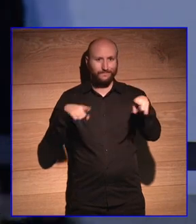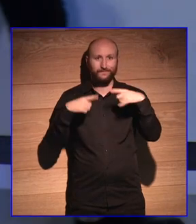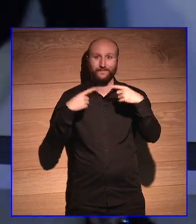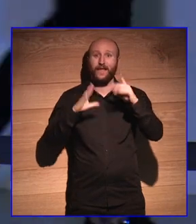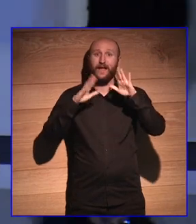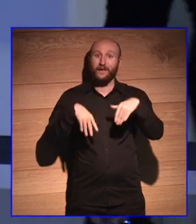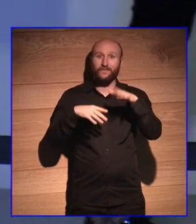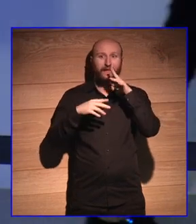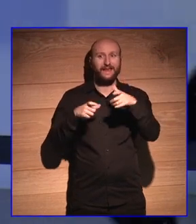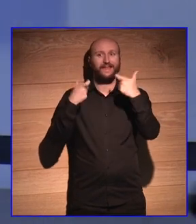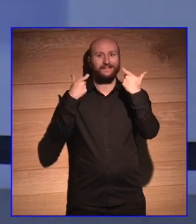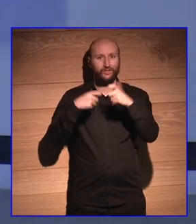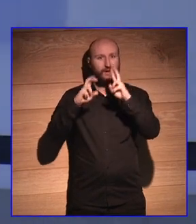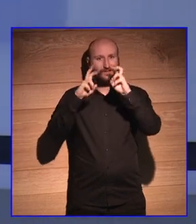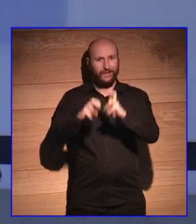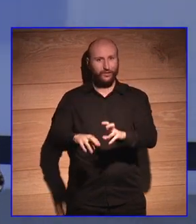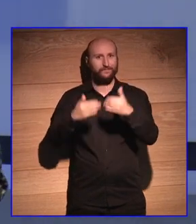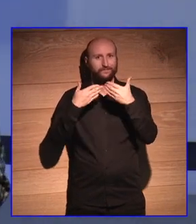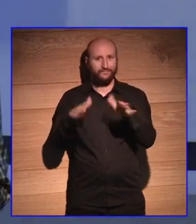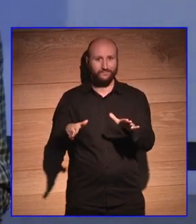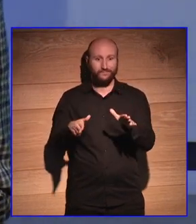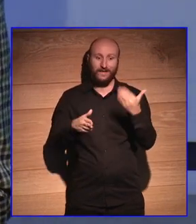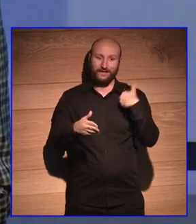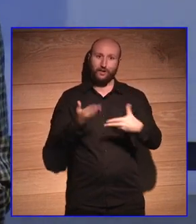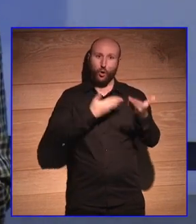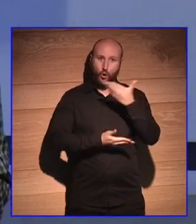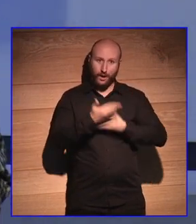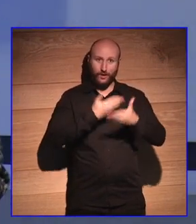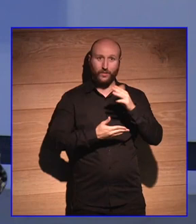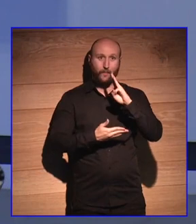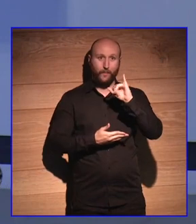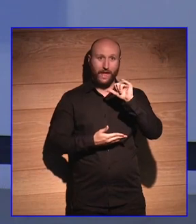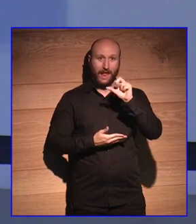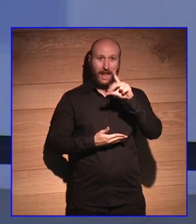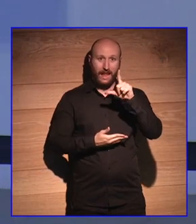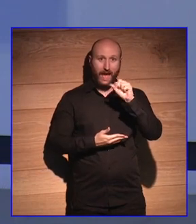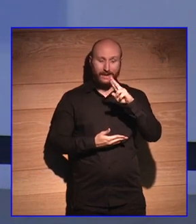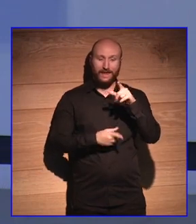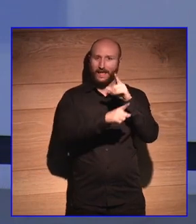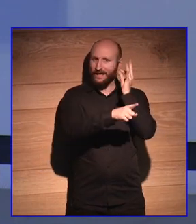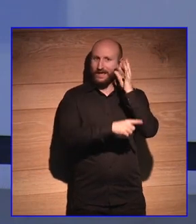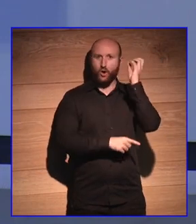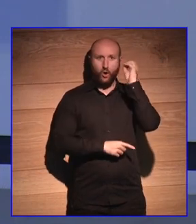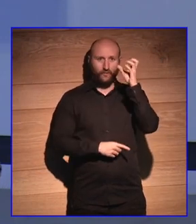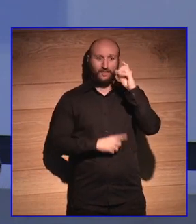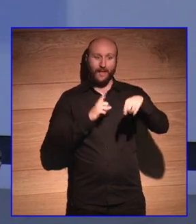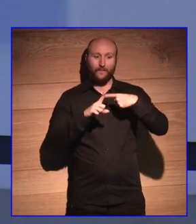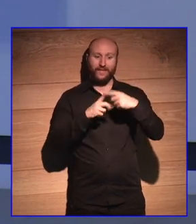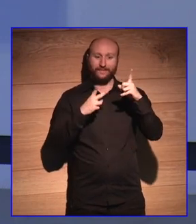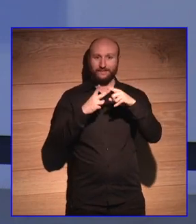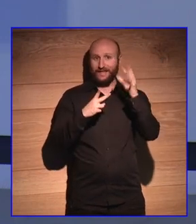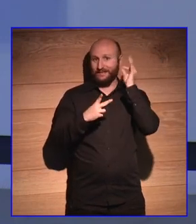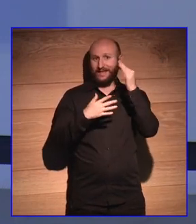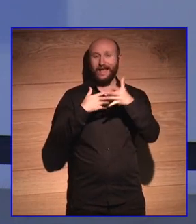de investigación con la que está colaborando muy estrechamente pilar que nos va a dar la conferencia y también una compositora otra